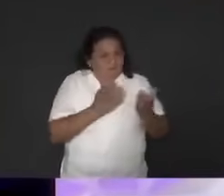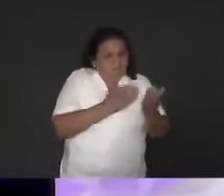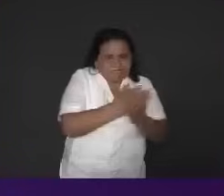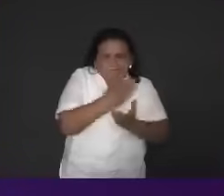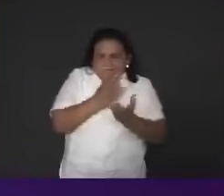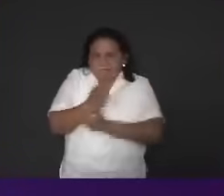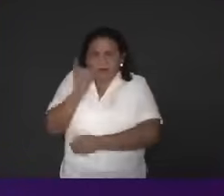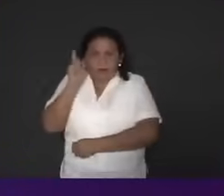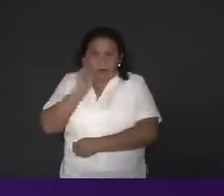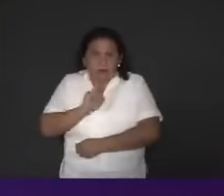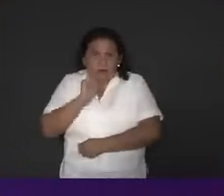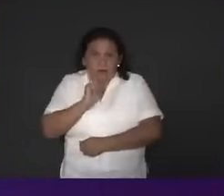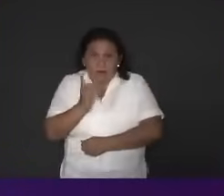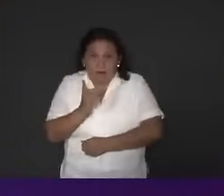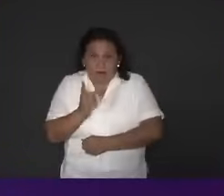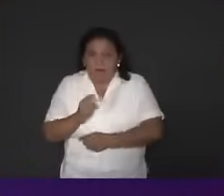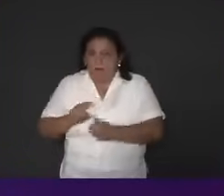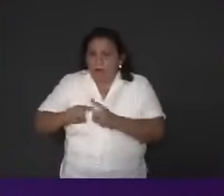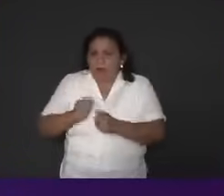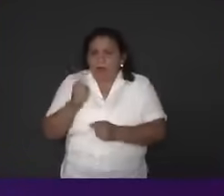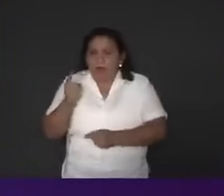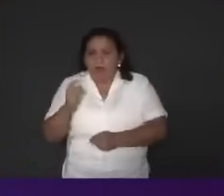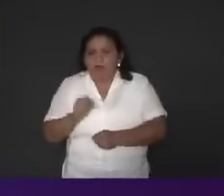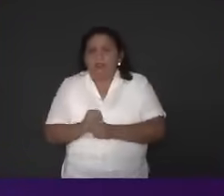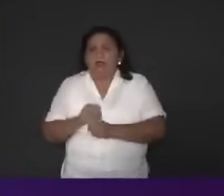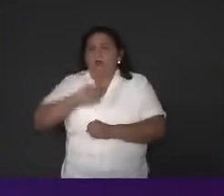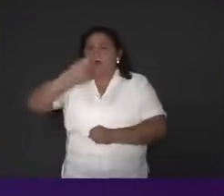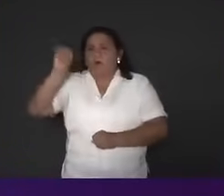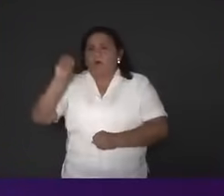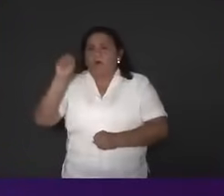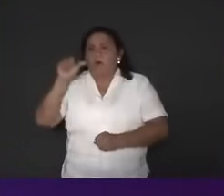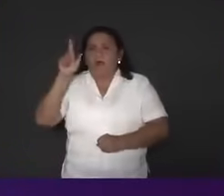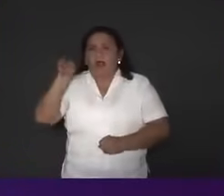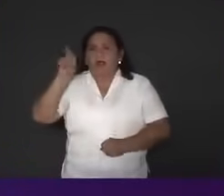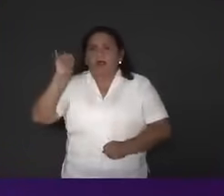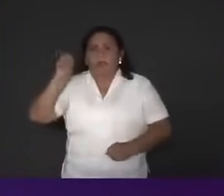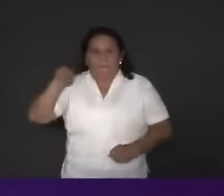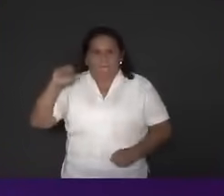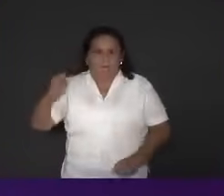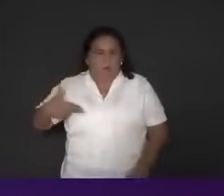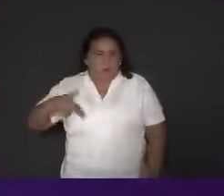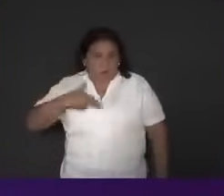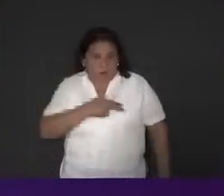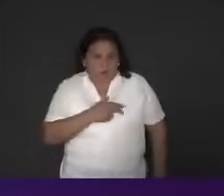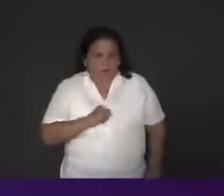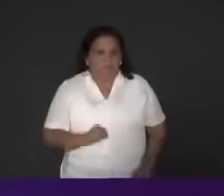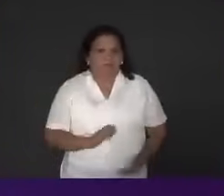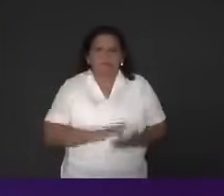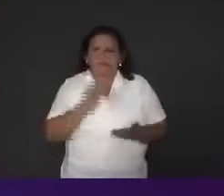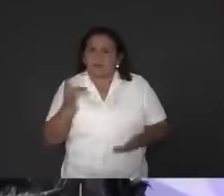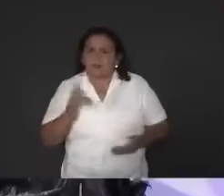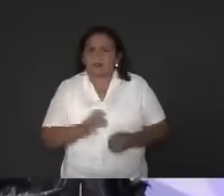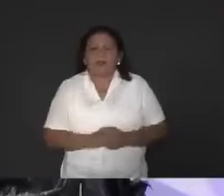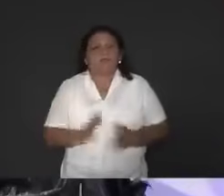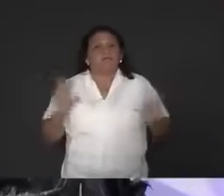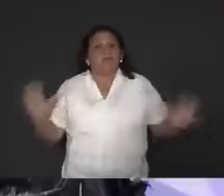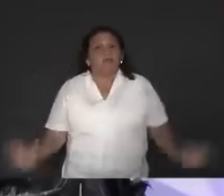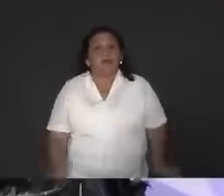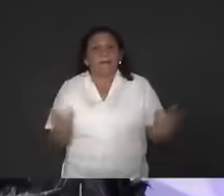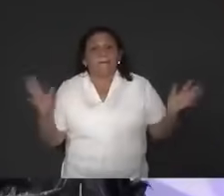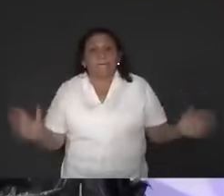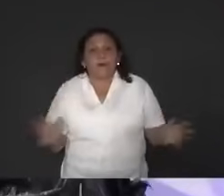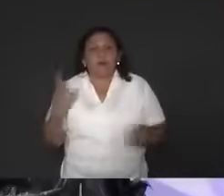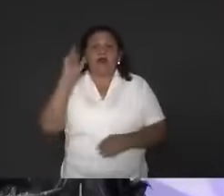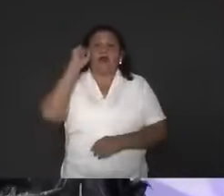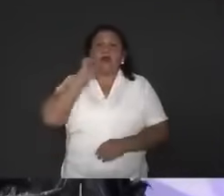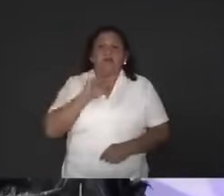mujeres? Comenzamos con el candidato Joaquín Jesús Díaz Mena. Candidato, adelante. Muchas gracias. Vamos a impulsar a las mujeres